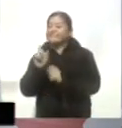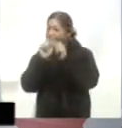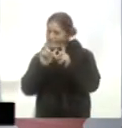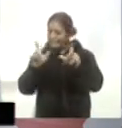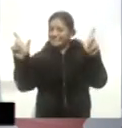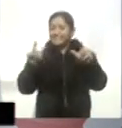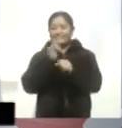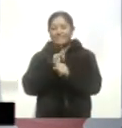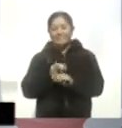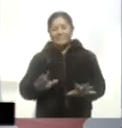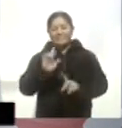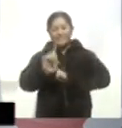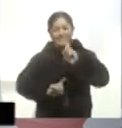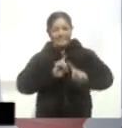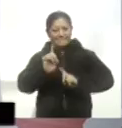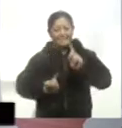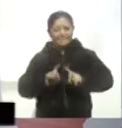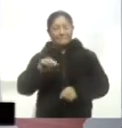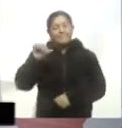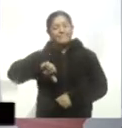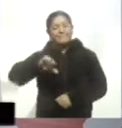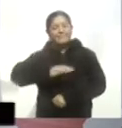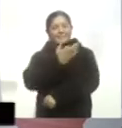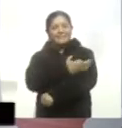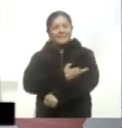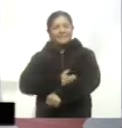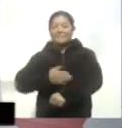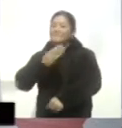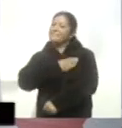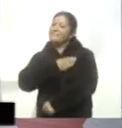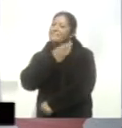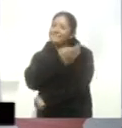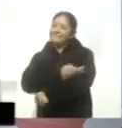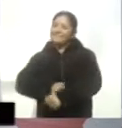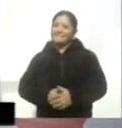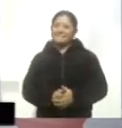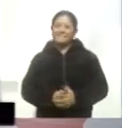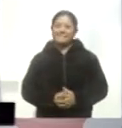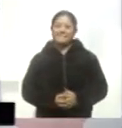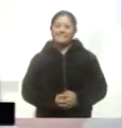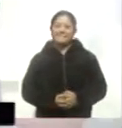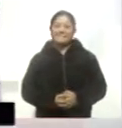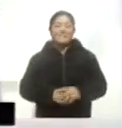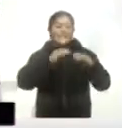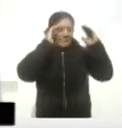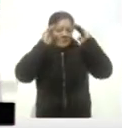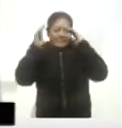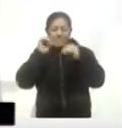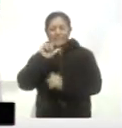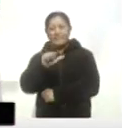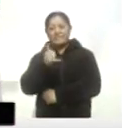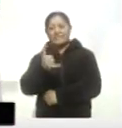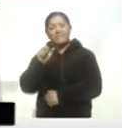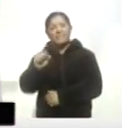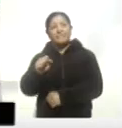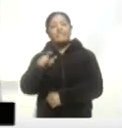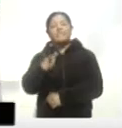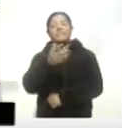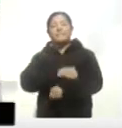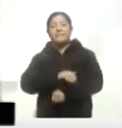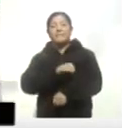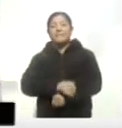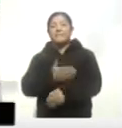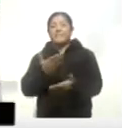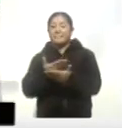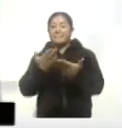Listísimo con la información deportiva en esta tarde. Giovanni, muy buenas tardes. La idea, amigos del auditorio, muy buena tarde. Pues vamos a